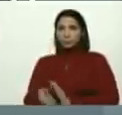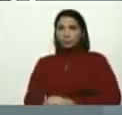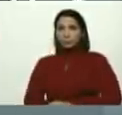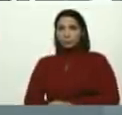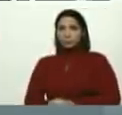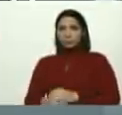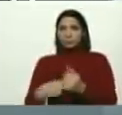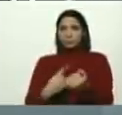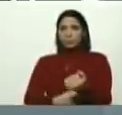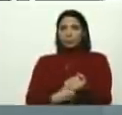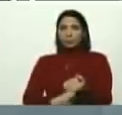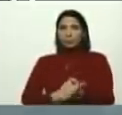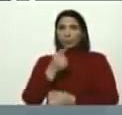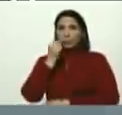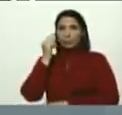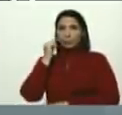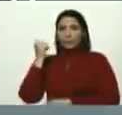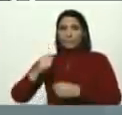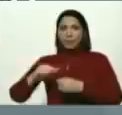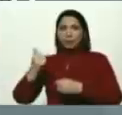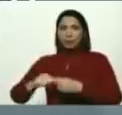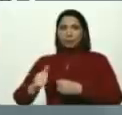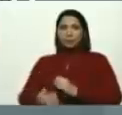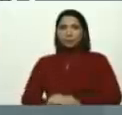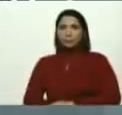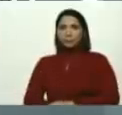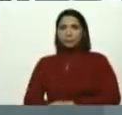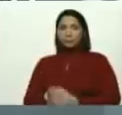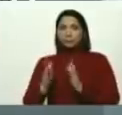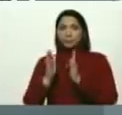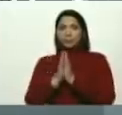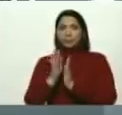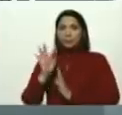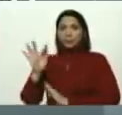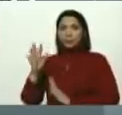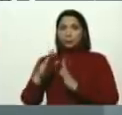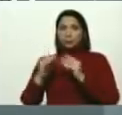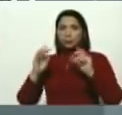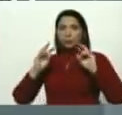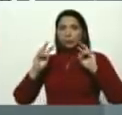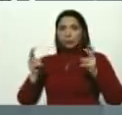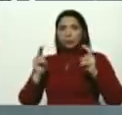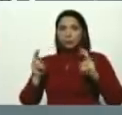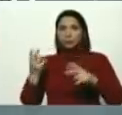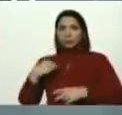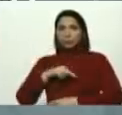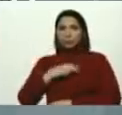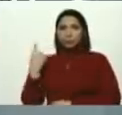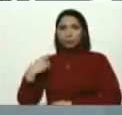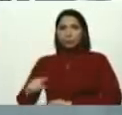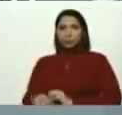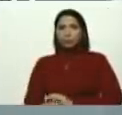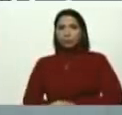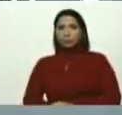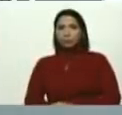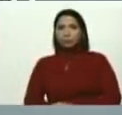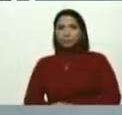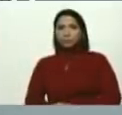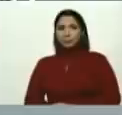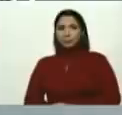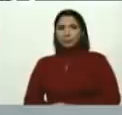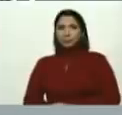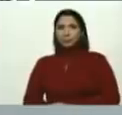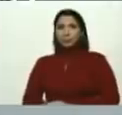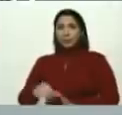hermanos y hermanas de Maracaibo, de San Francisco, y todo este tema que hemos tenido de